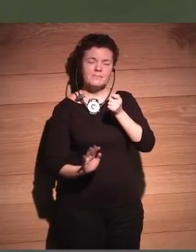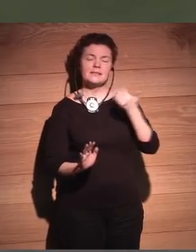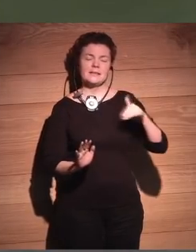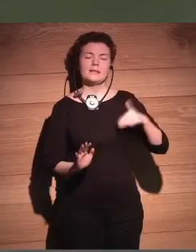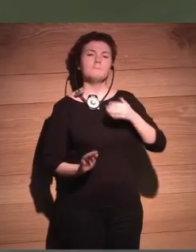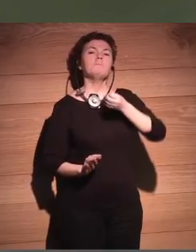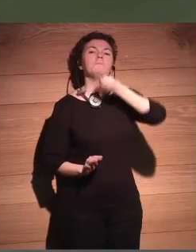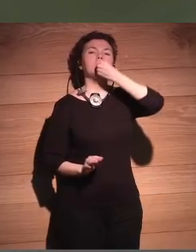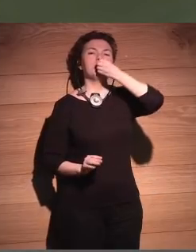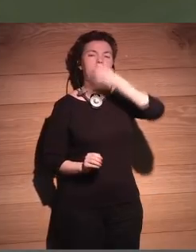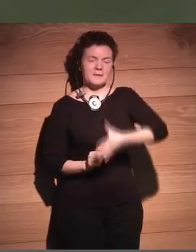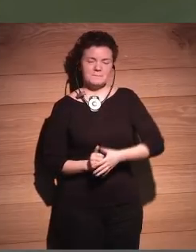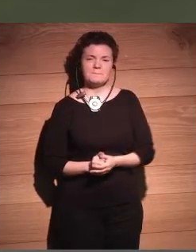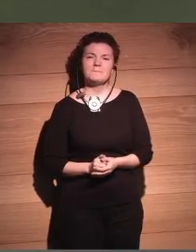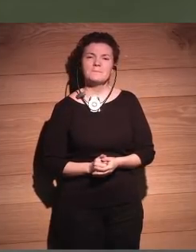Bueno,